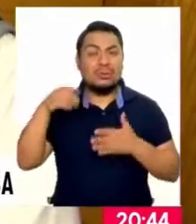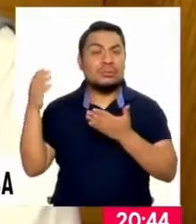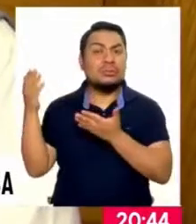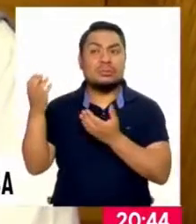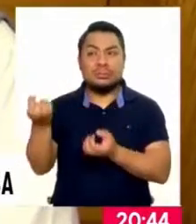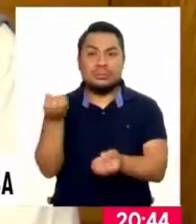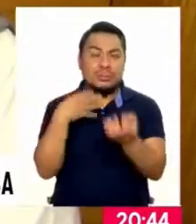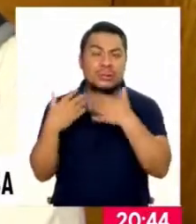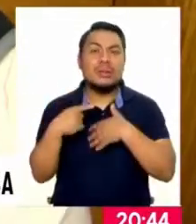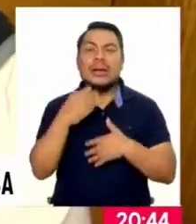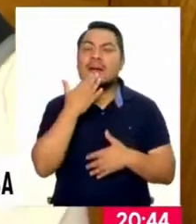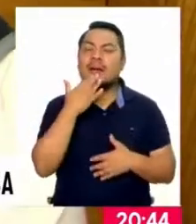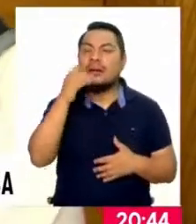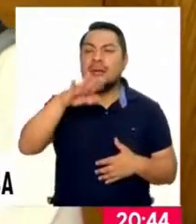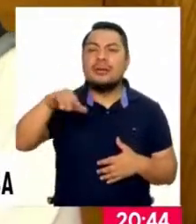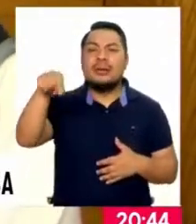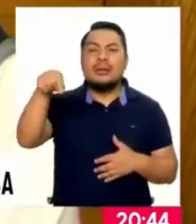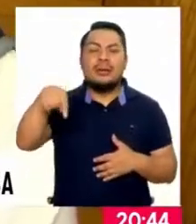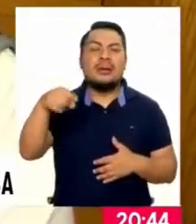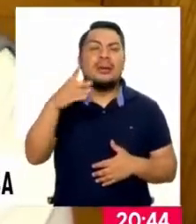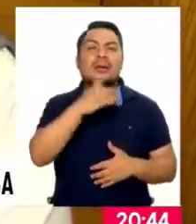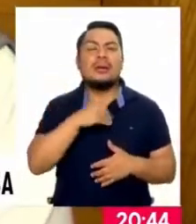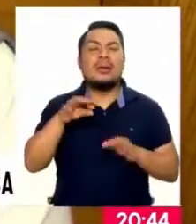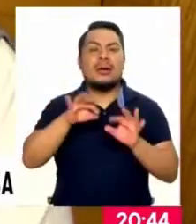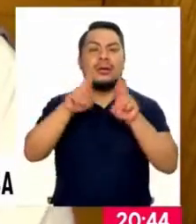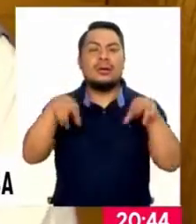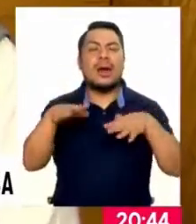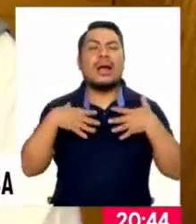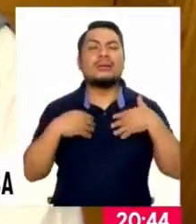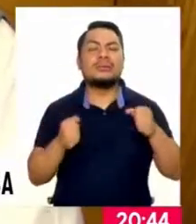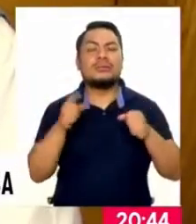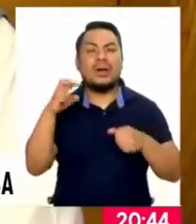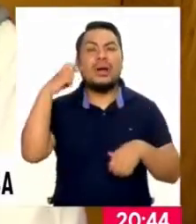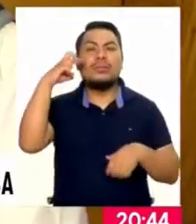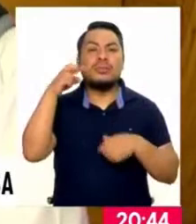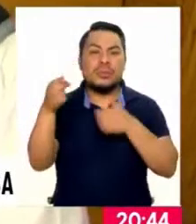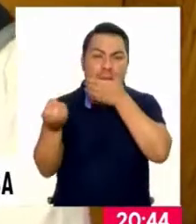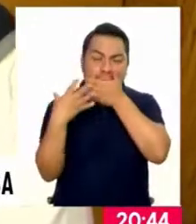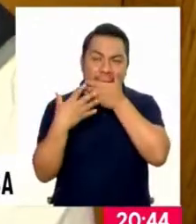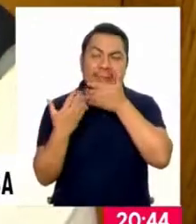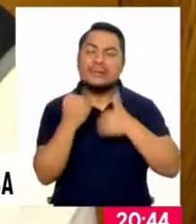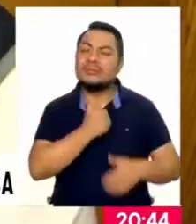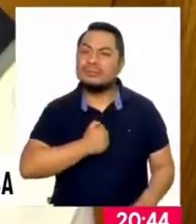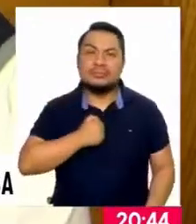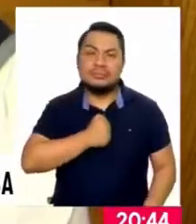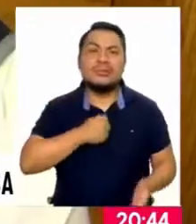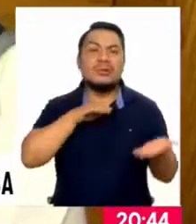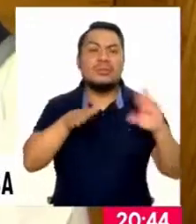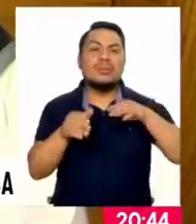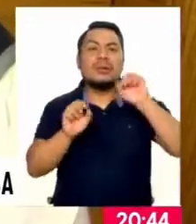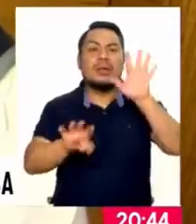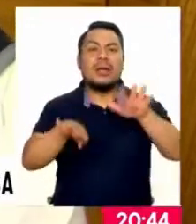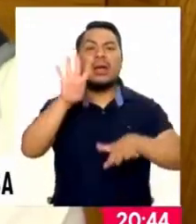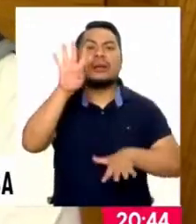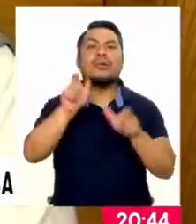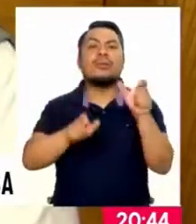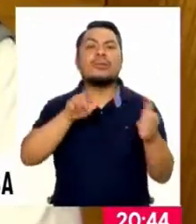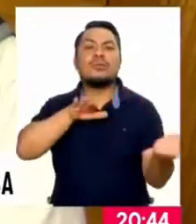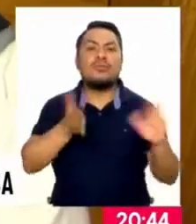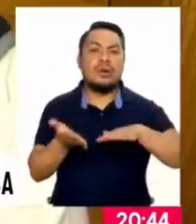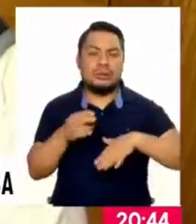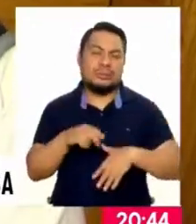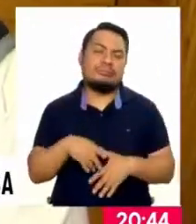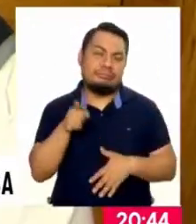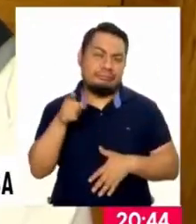por parte de la dirección Regional de salud de puno la lamentable muerte de Catorce ciudadanos peruanos